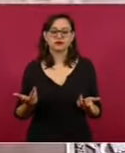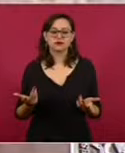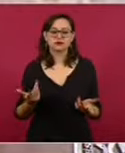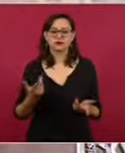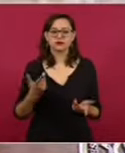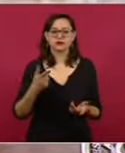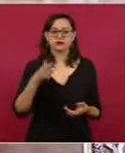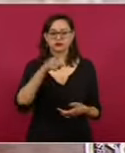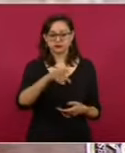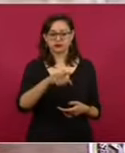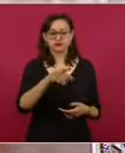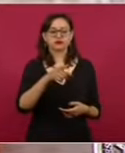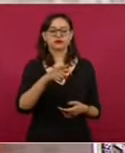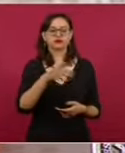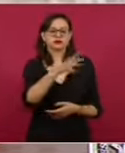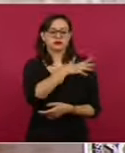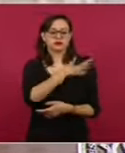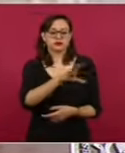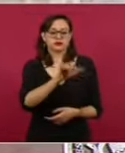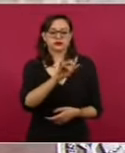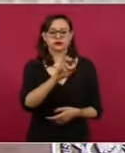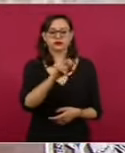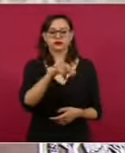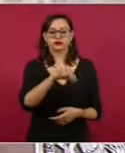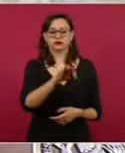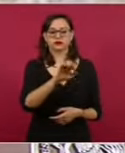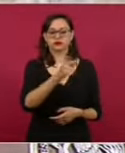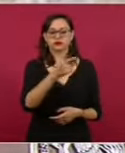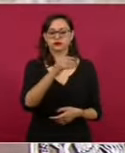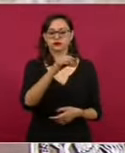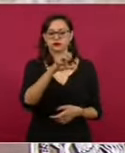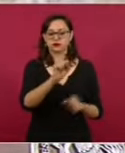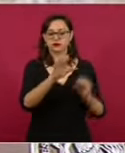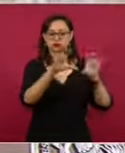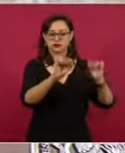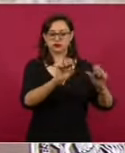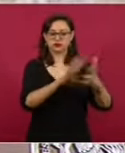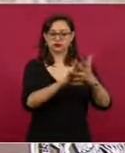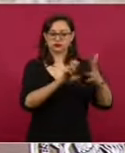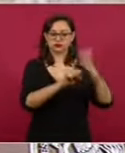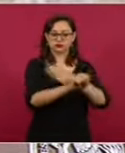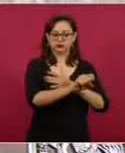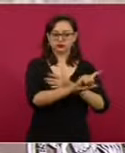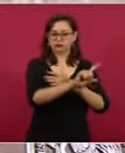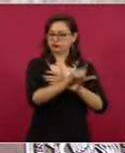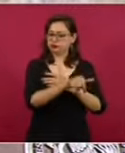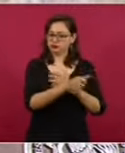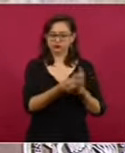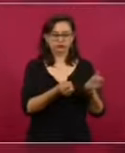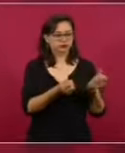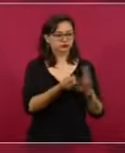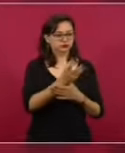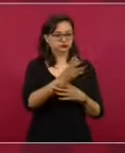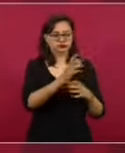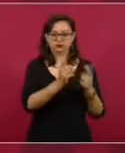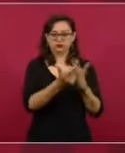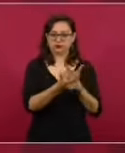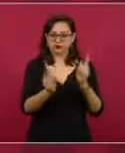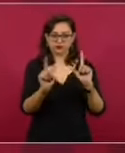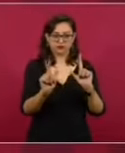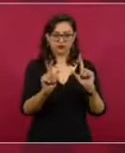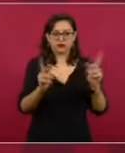del general Cienfuegos. Cuando regresa el general Cienfuegos, como tomaron esa decisión sin